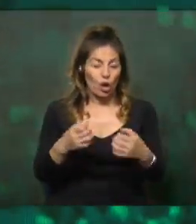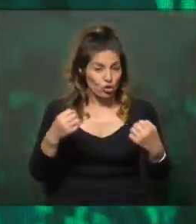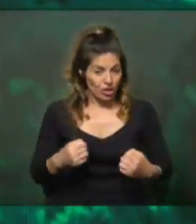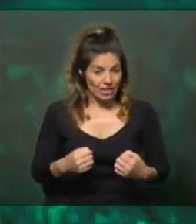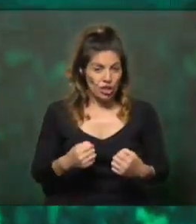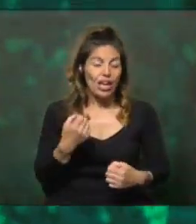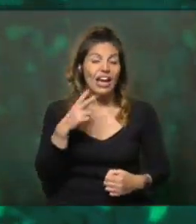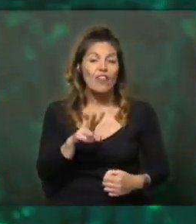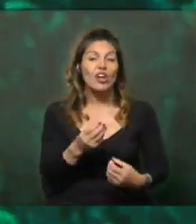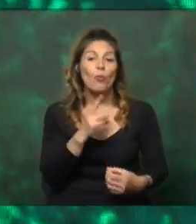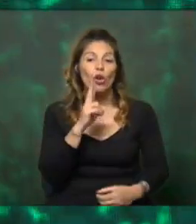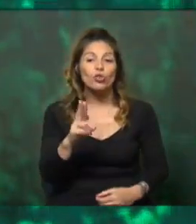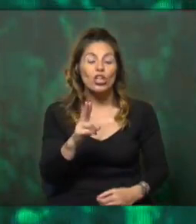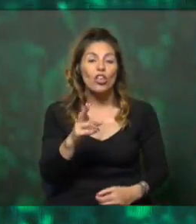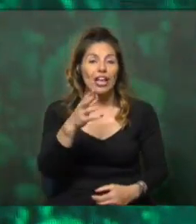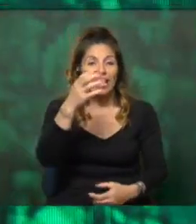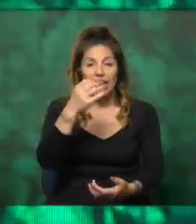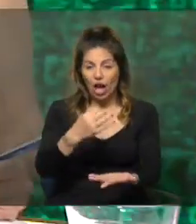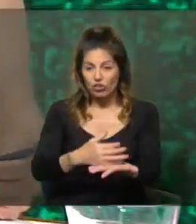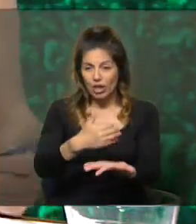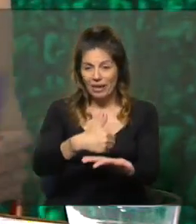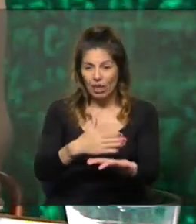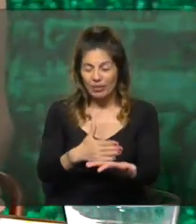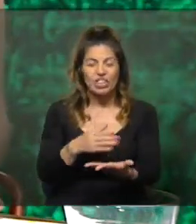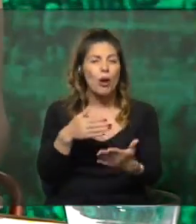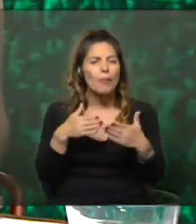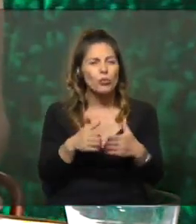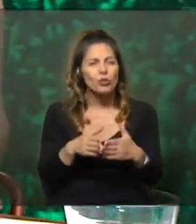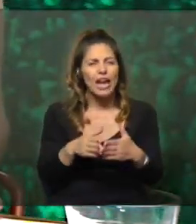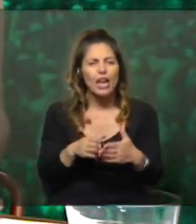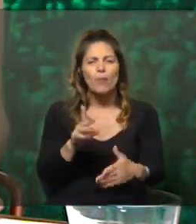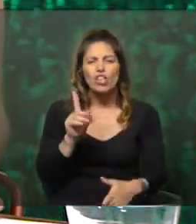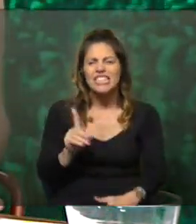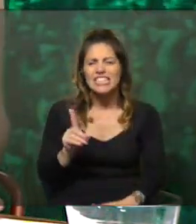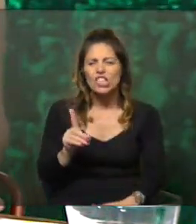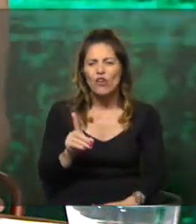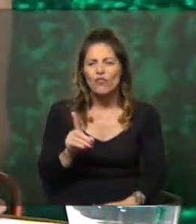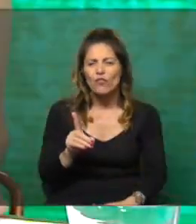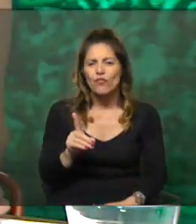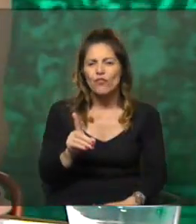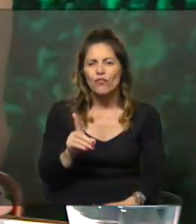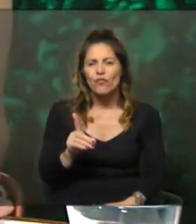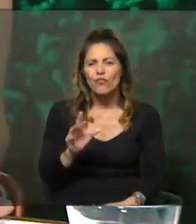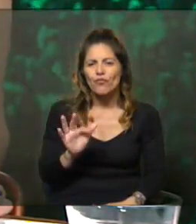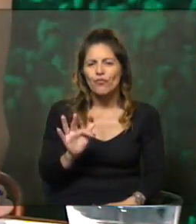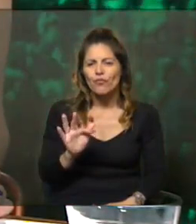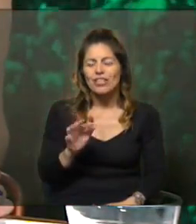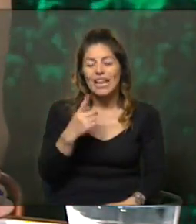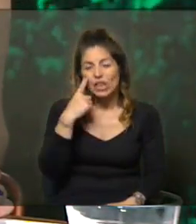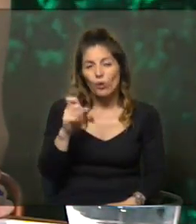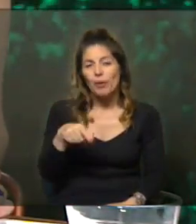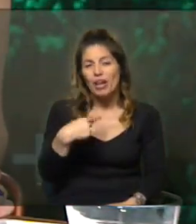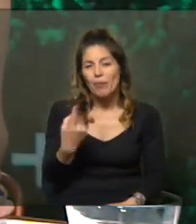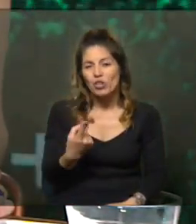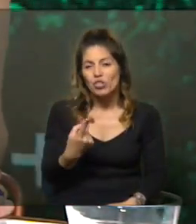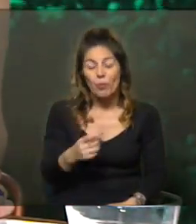hay que ver cómo son los resultados en provincia sí te iba a preguntar por kisil si era una figura tener en cuenta para una próxima elección y digo esto porque ganó con luz en